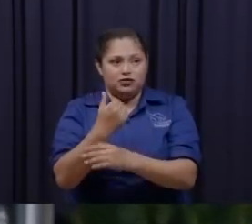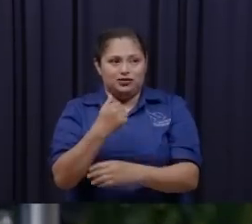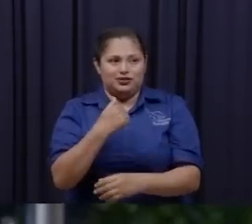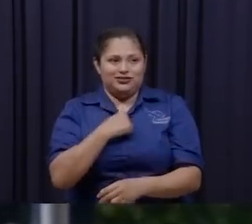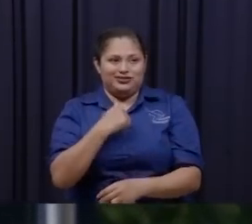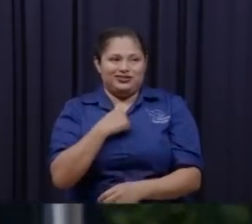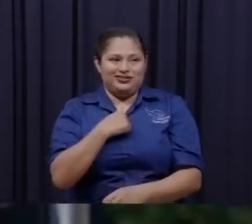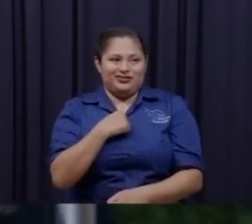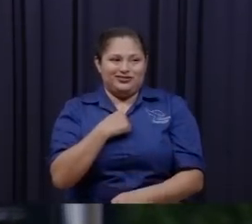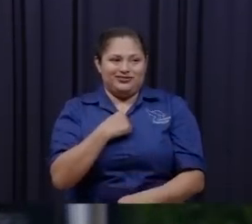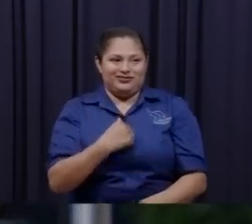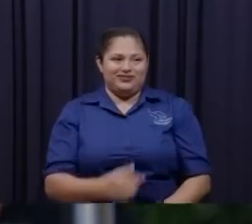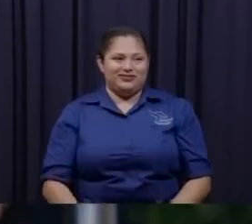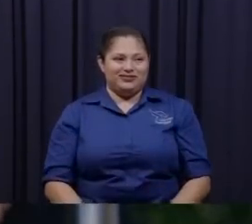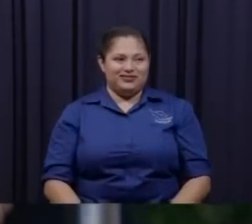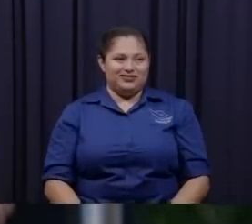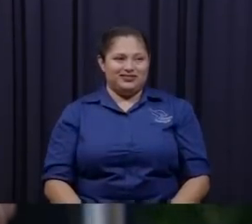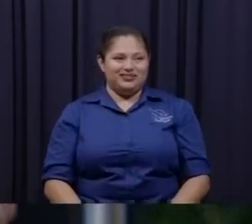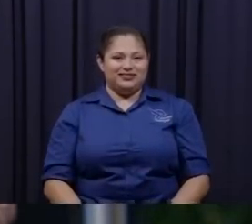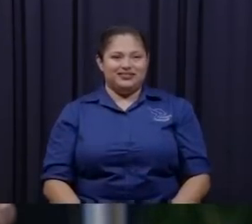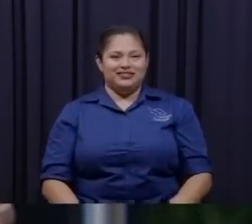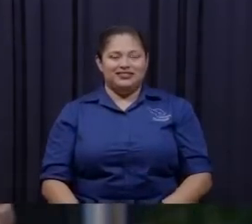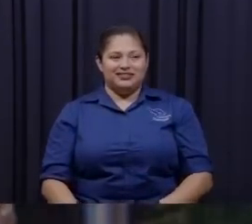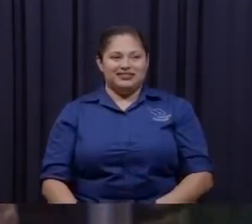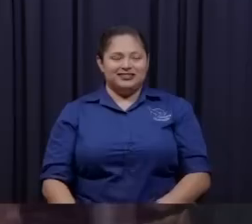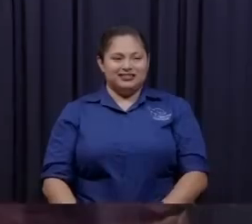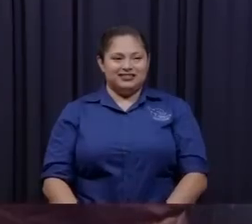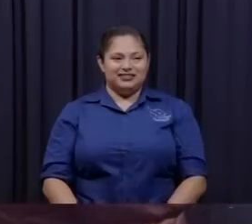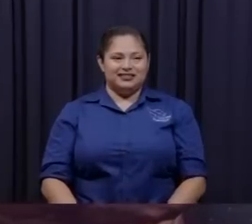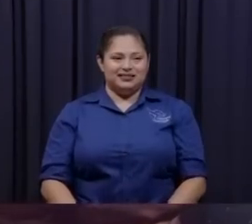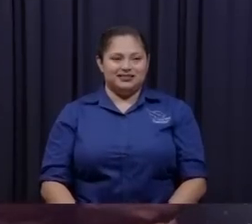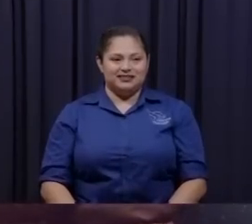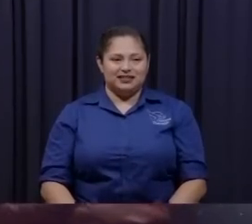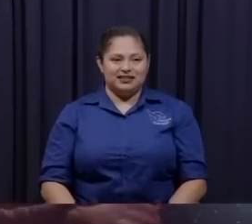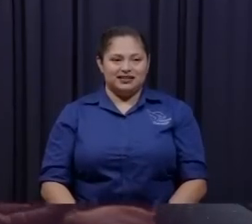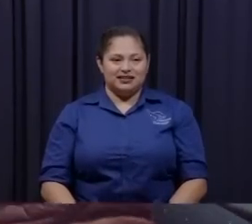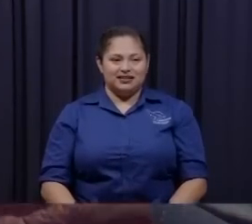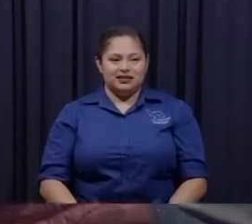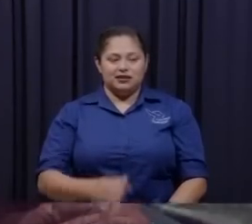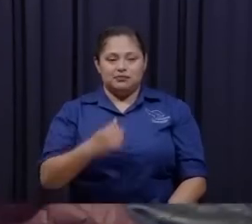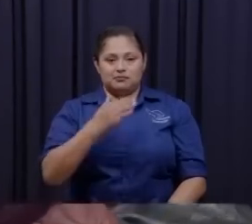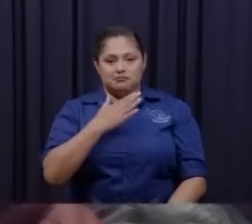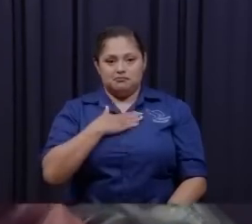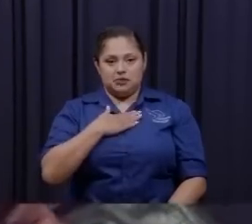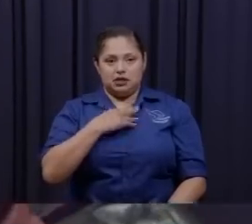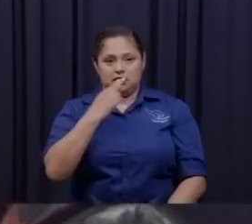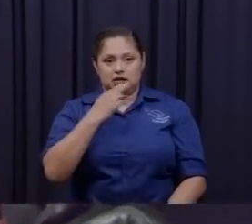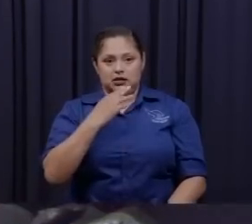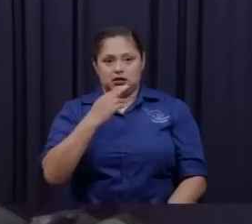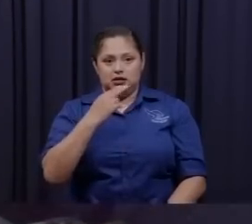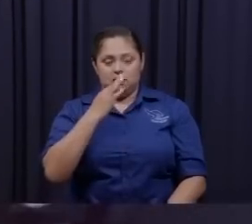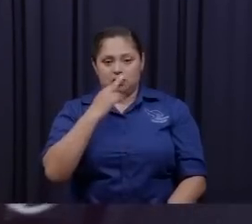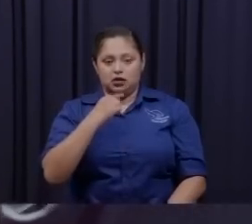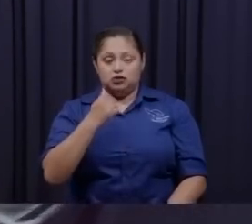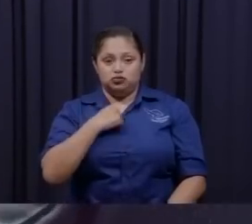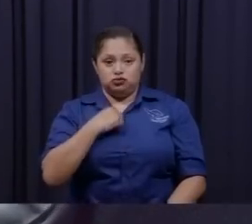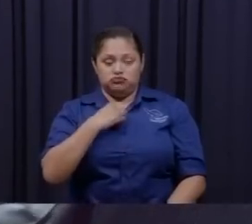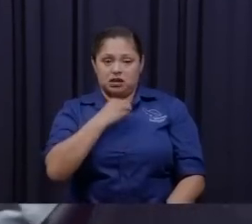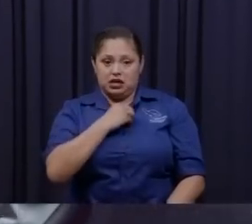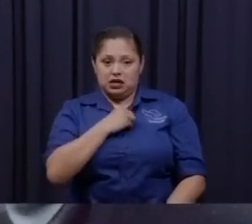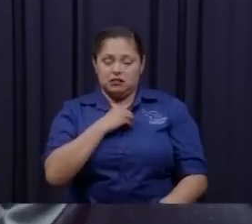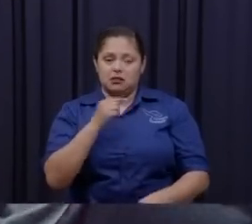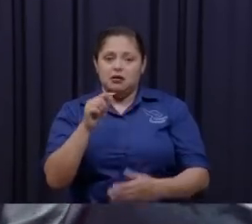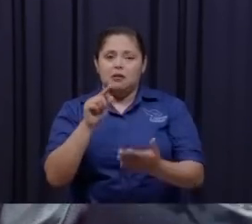casi te iba a decir, no quiero comenzar el año nuevo, así como dice la canción, ma. Mi hijo, te quiero pedir perdón.